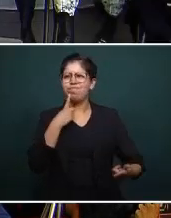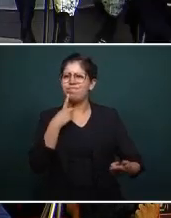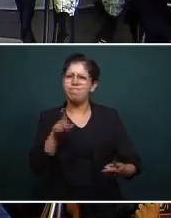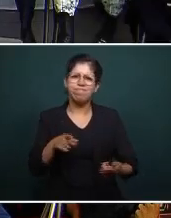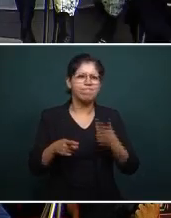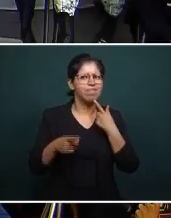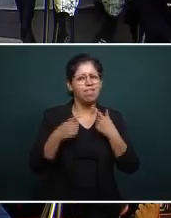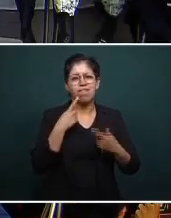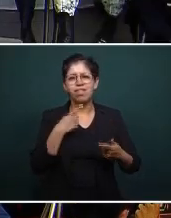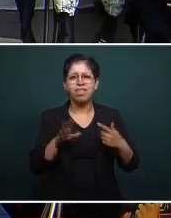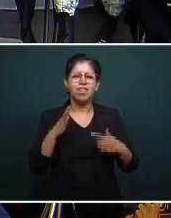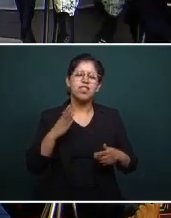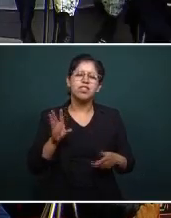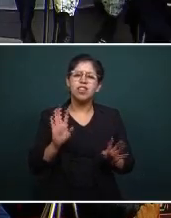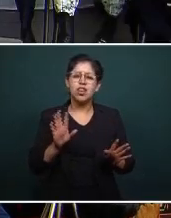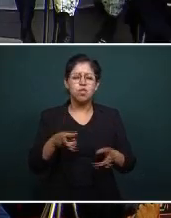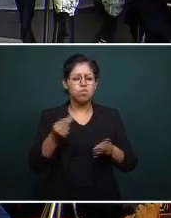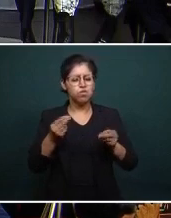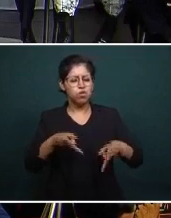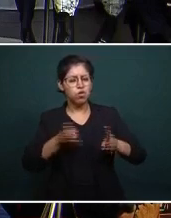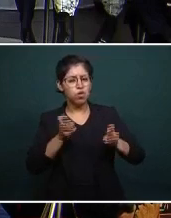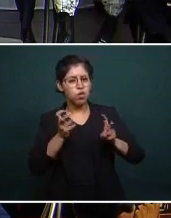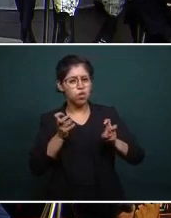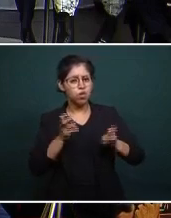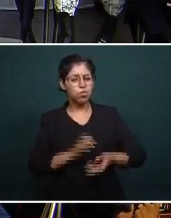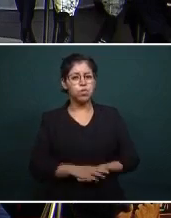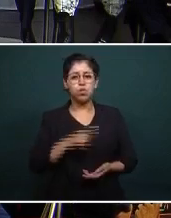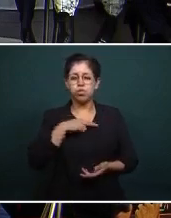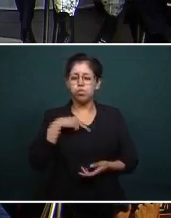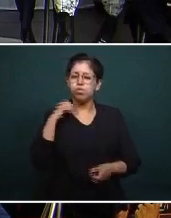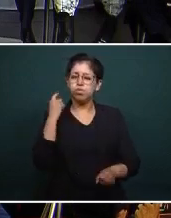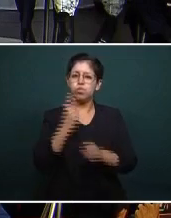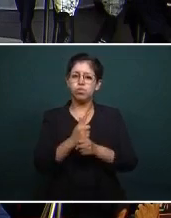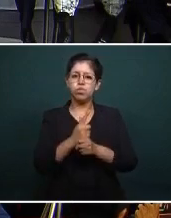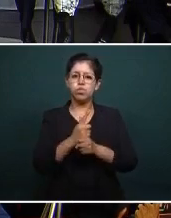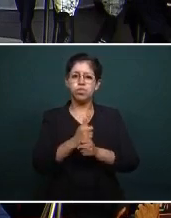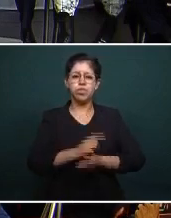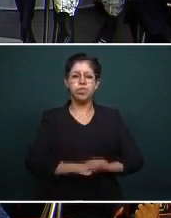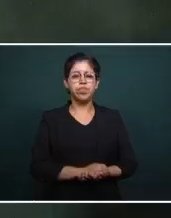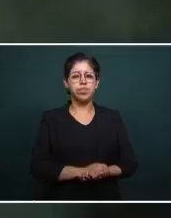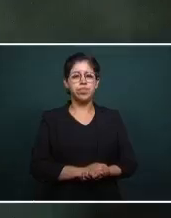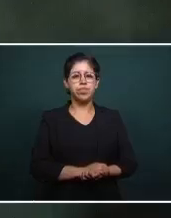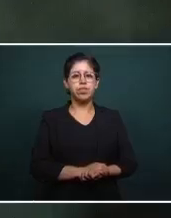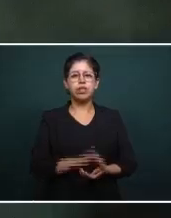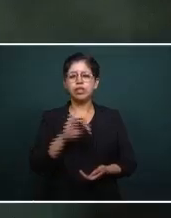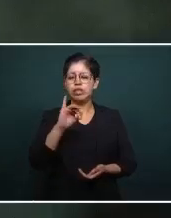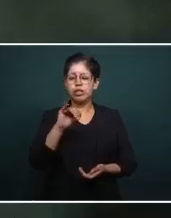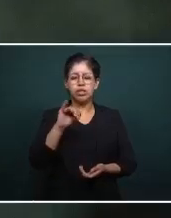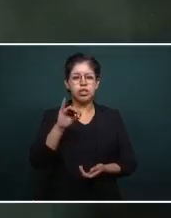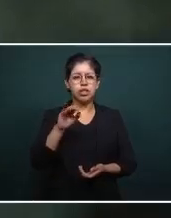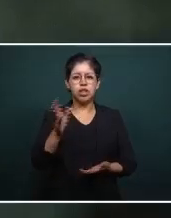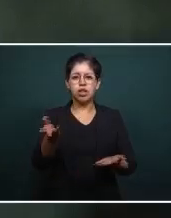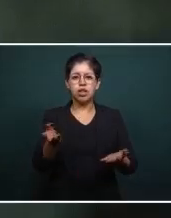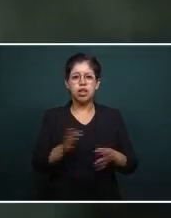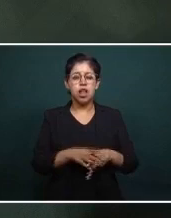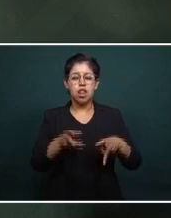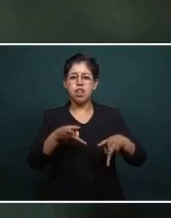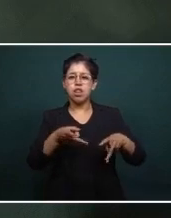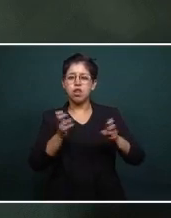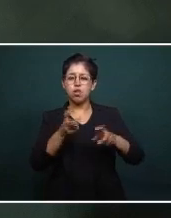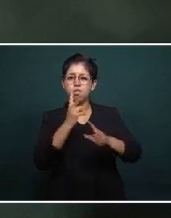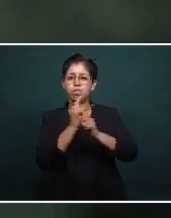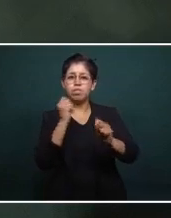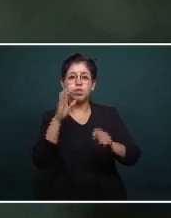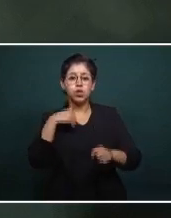donde hemos podido ver que hay ya una tendencia hacia